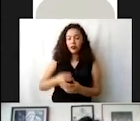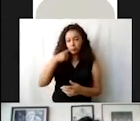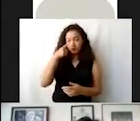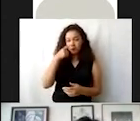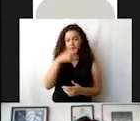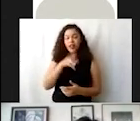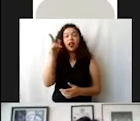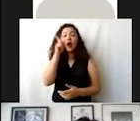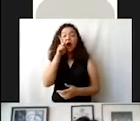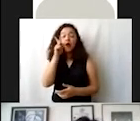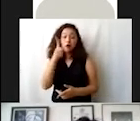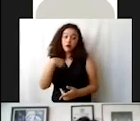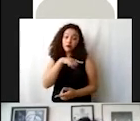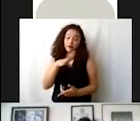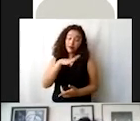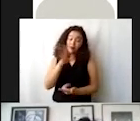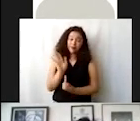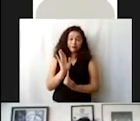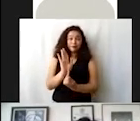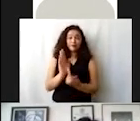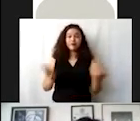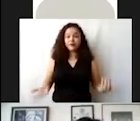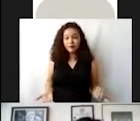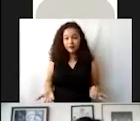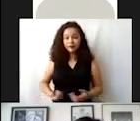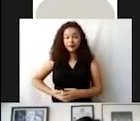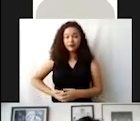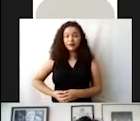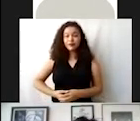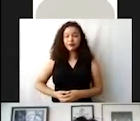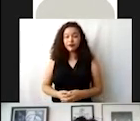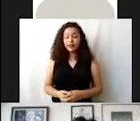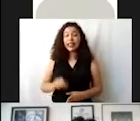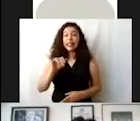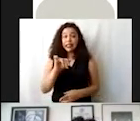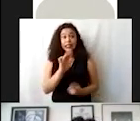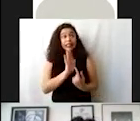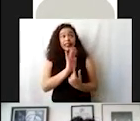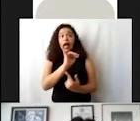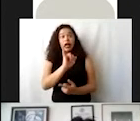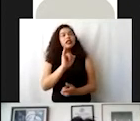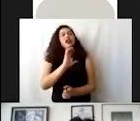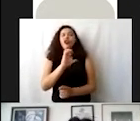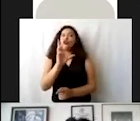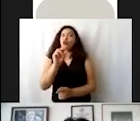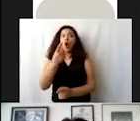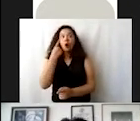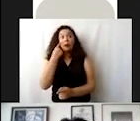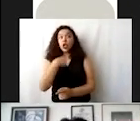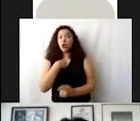tenemos nosotros porque pues, tenemos que demostrar que es así o que no es así la situación, ¿no?